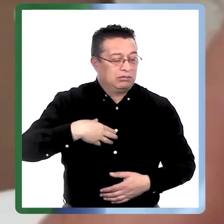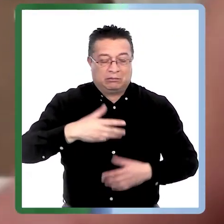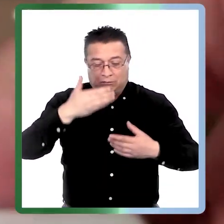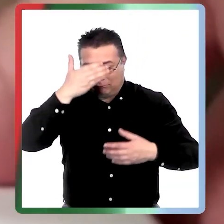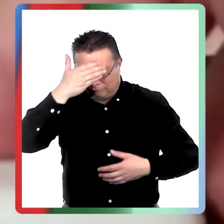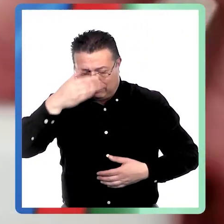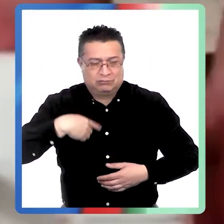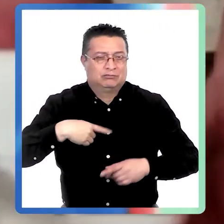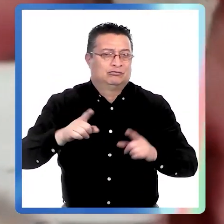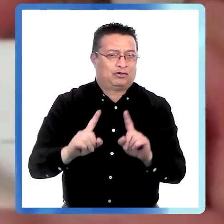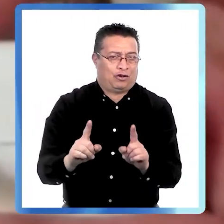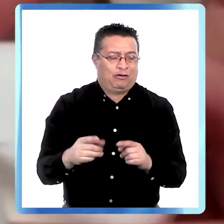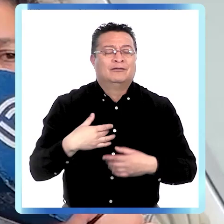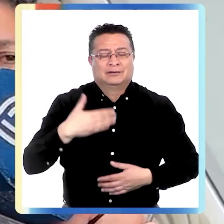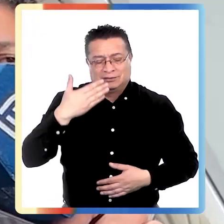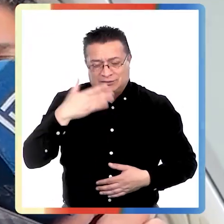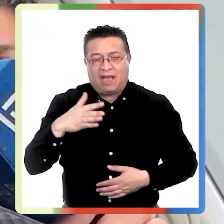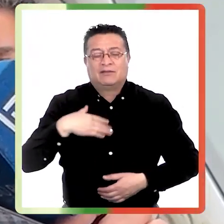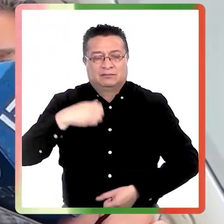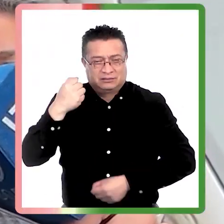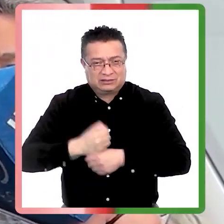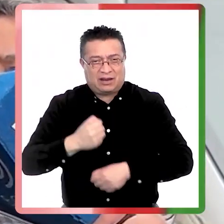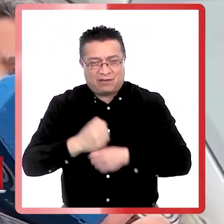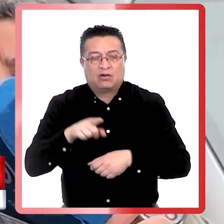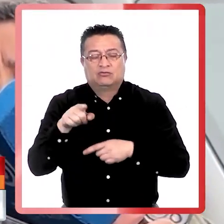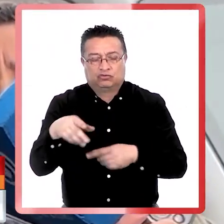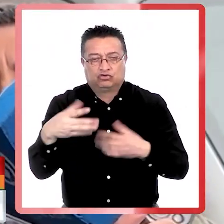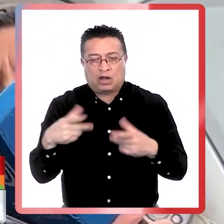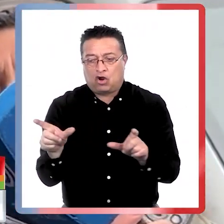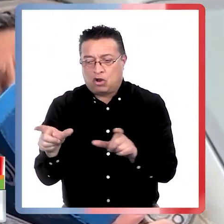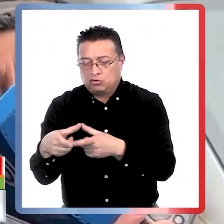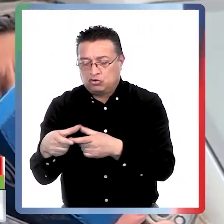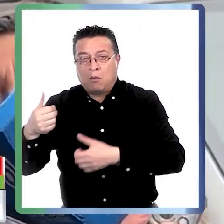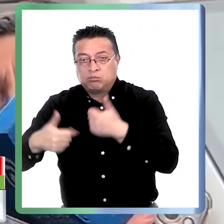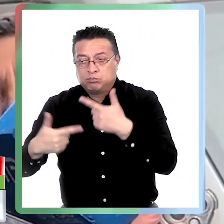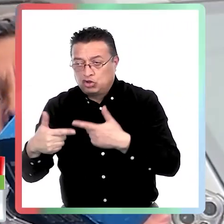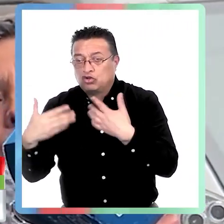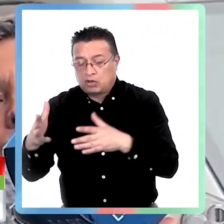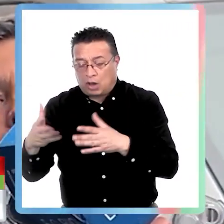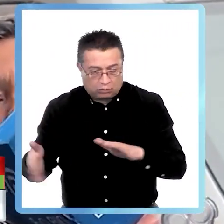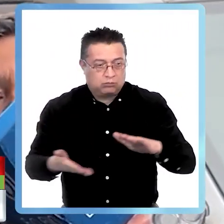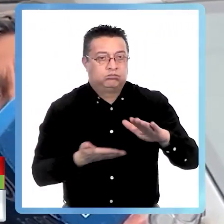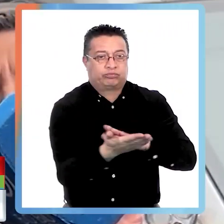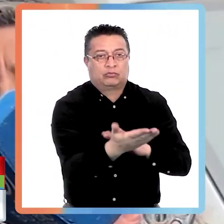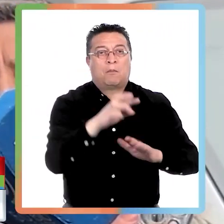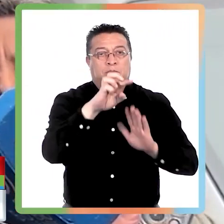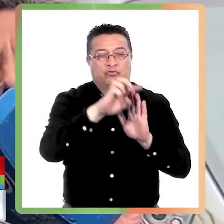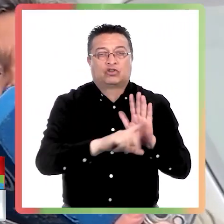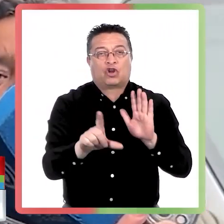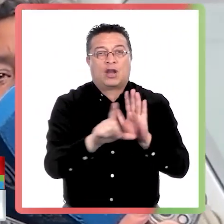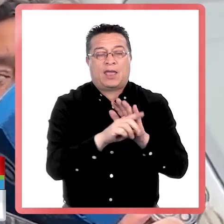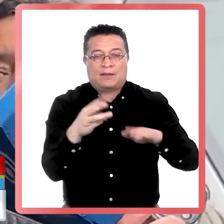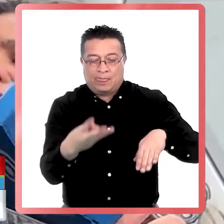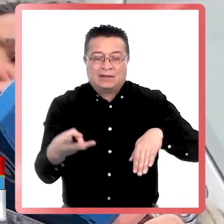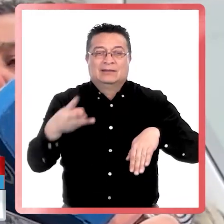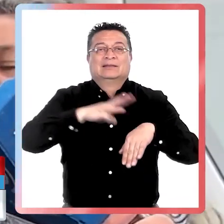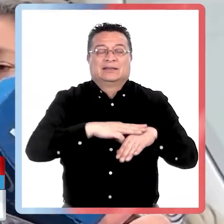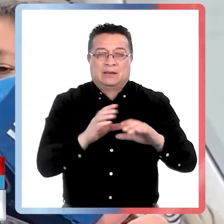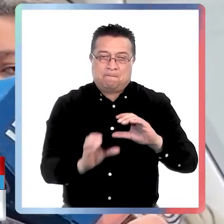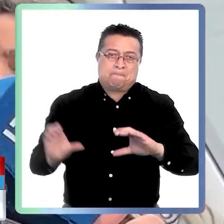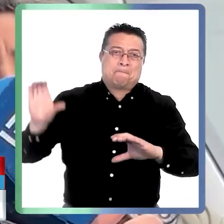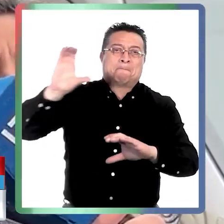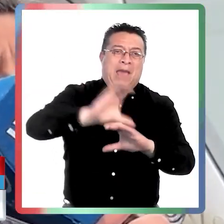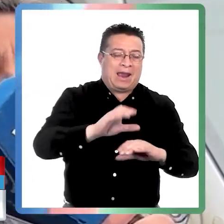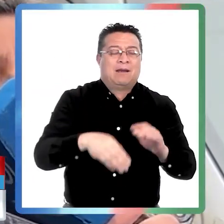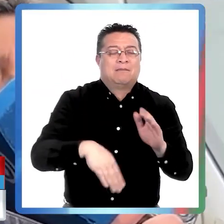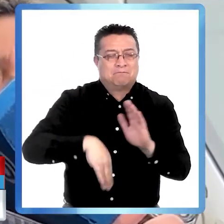sordos ni somos ciegos, ¿ya? Por eso estuvimos trabajando, el ministro salió del comité político y se va a ingresar un proyecto de ley para triplicar